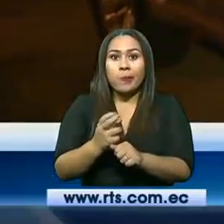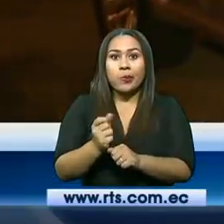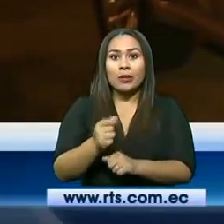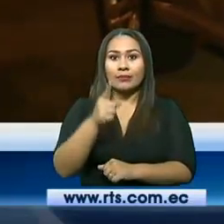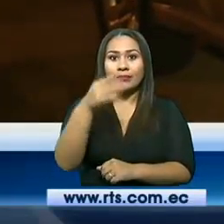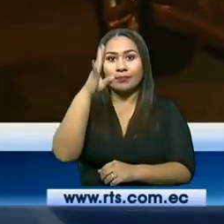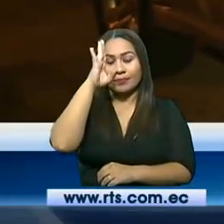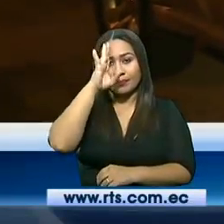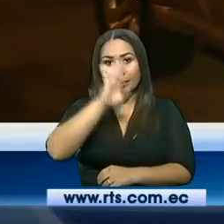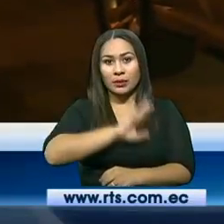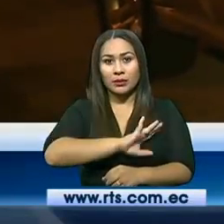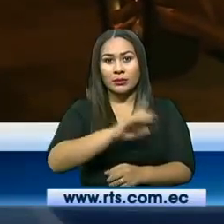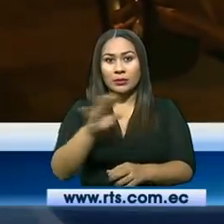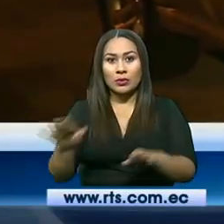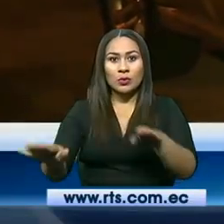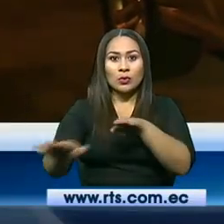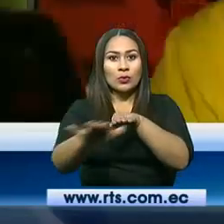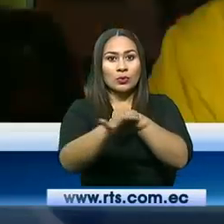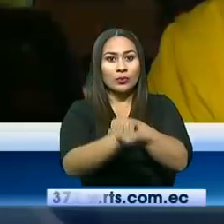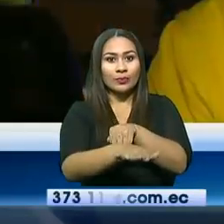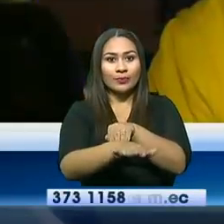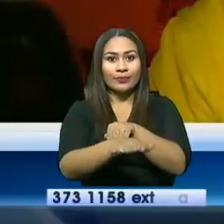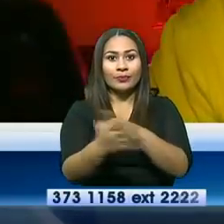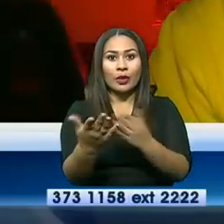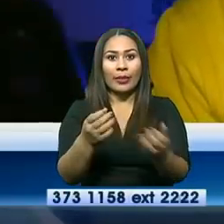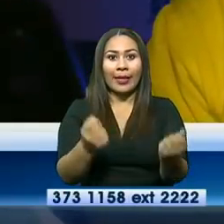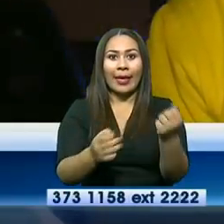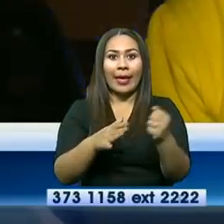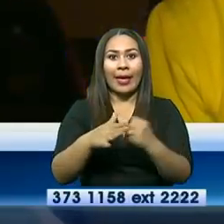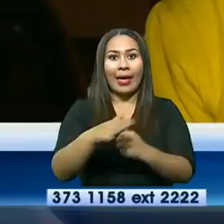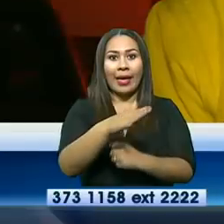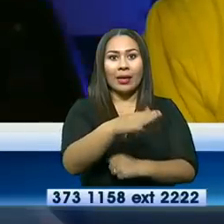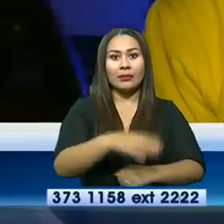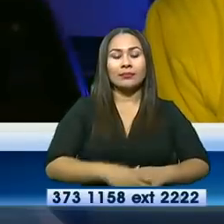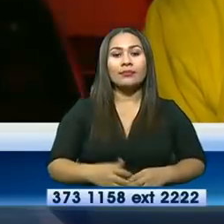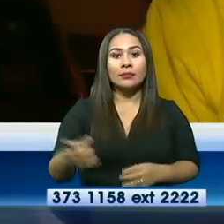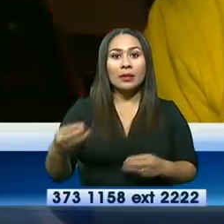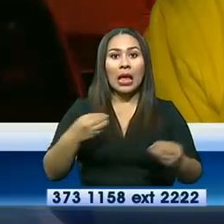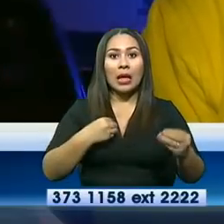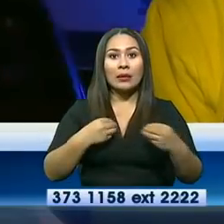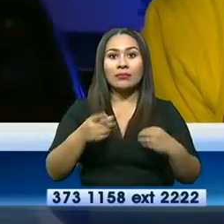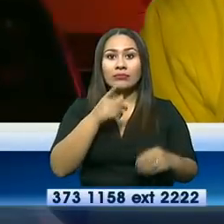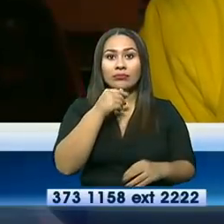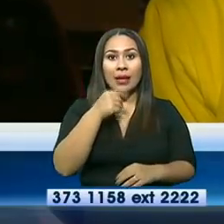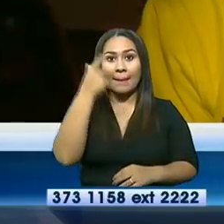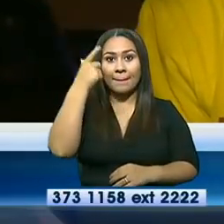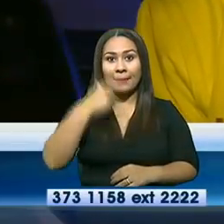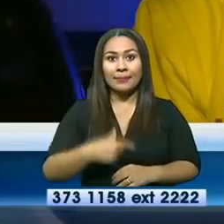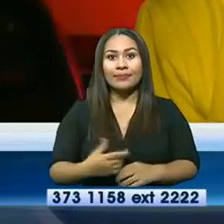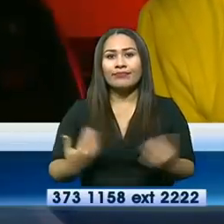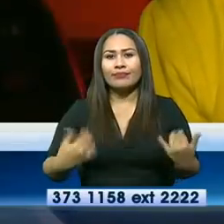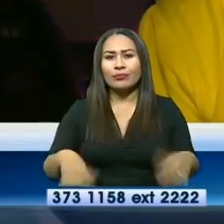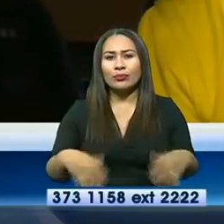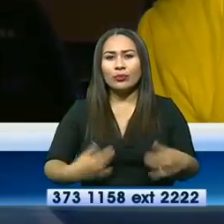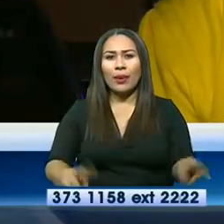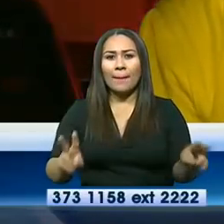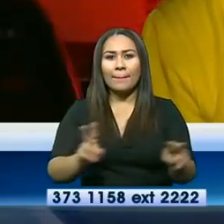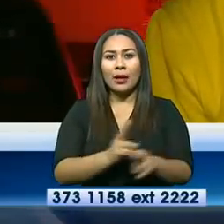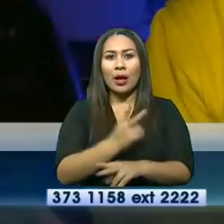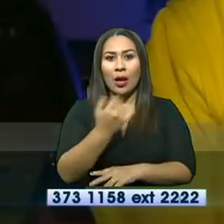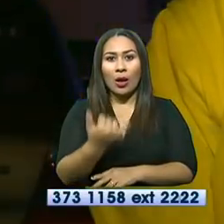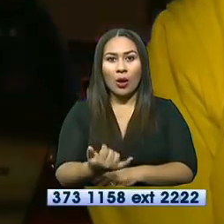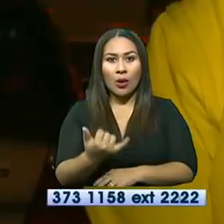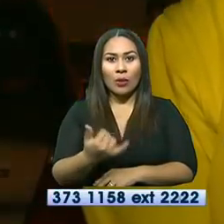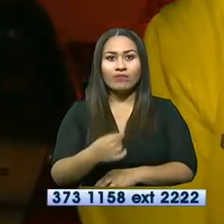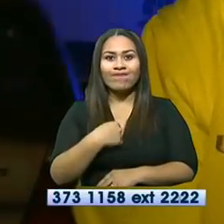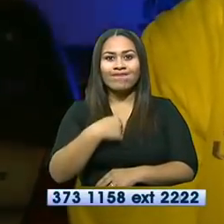paso al vehículo en el que circulaban. Mediante información proporcionada por una fuente humana que esta organización delictiva el día de hoy realizaría un